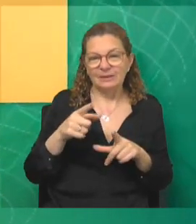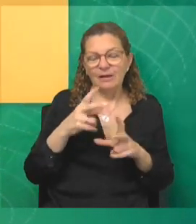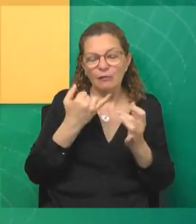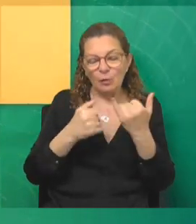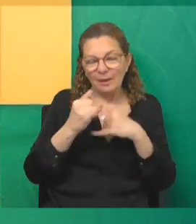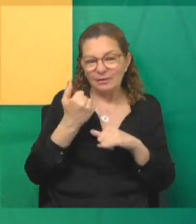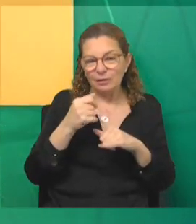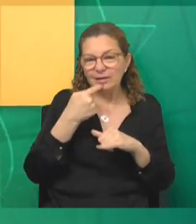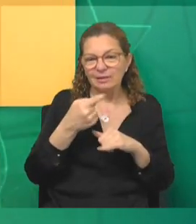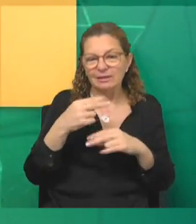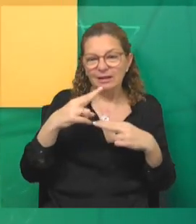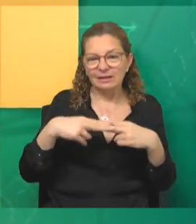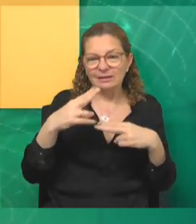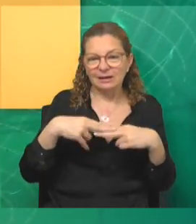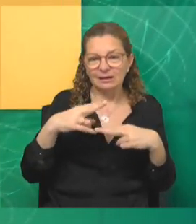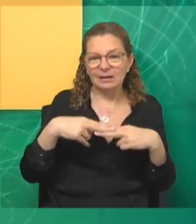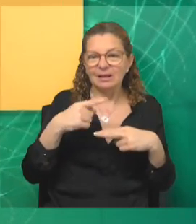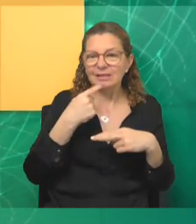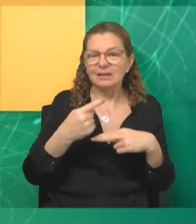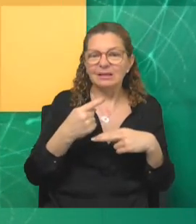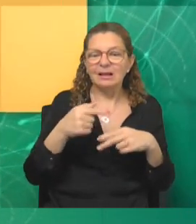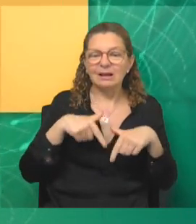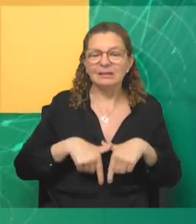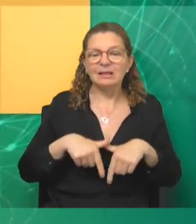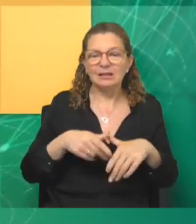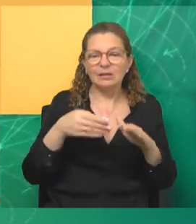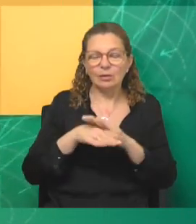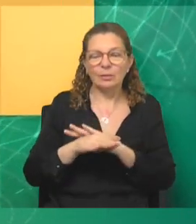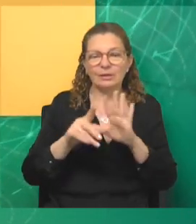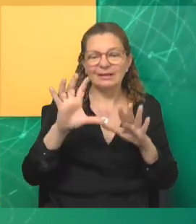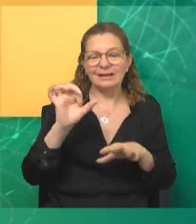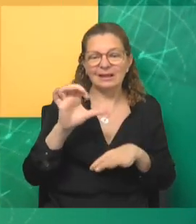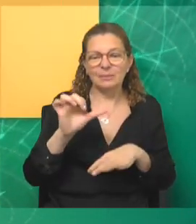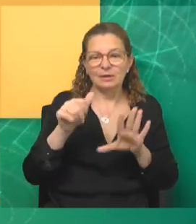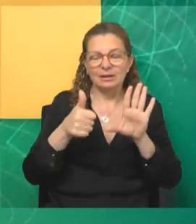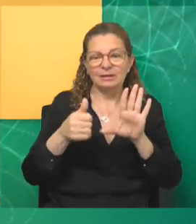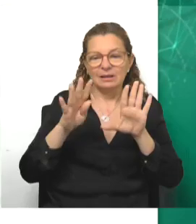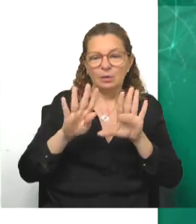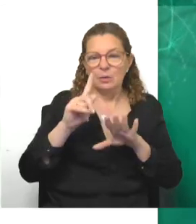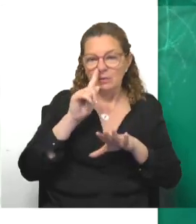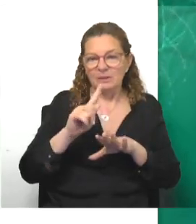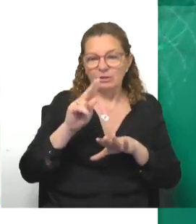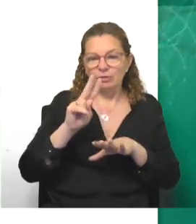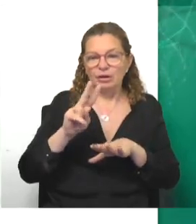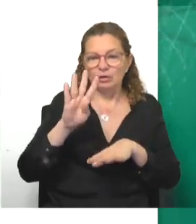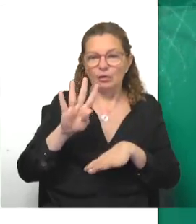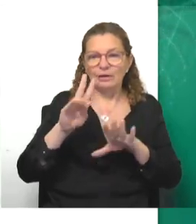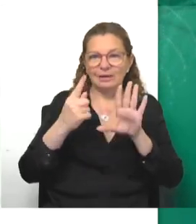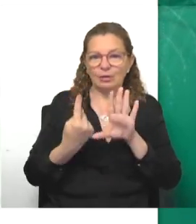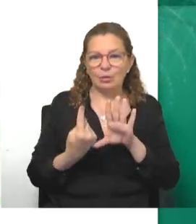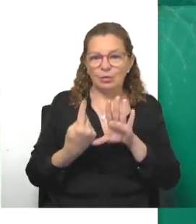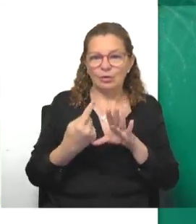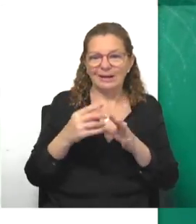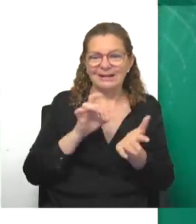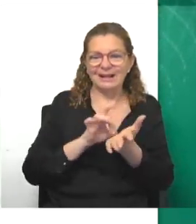información disponible en la web dice el medio la intendencia ingresó en septiembre 69,29 casos al